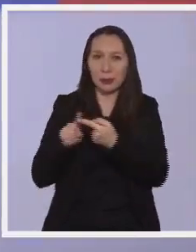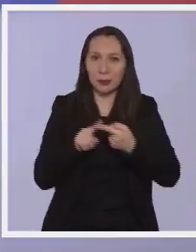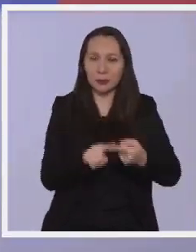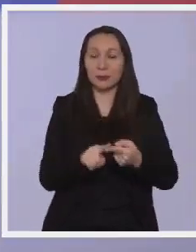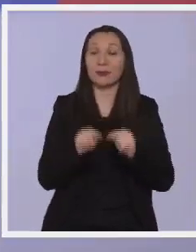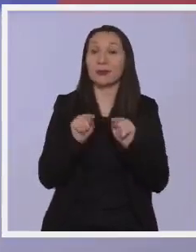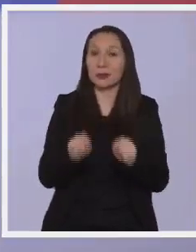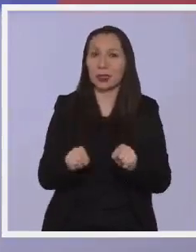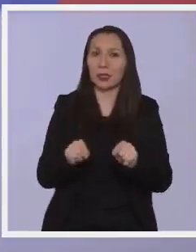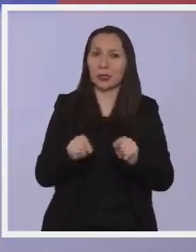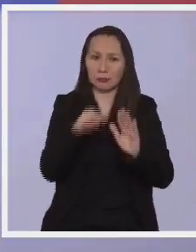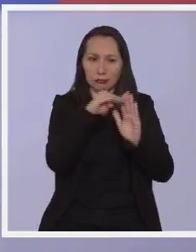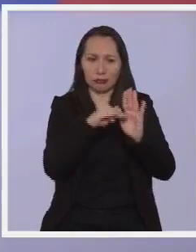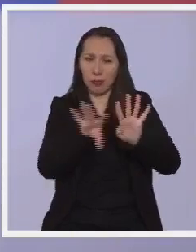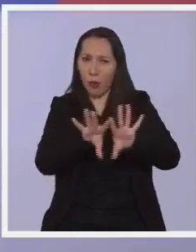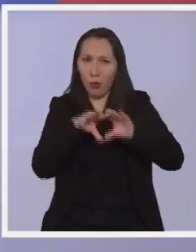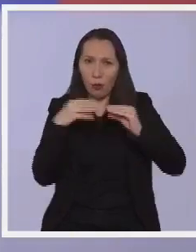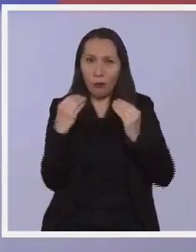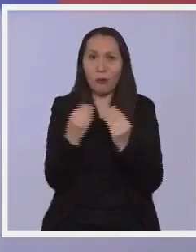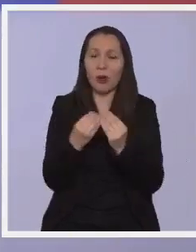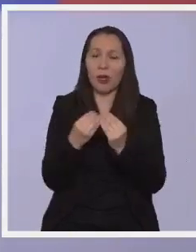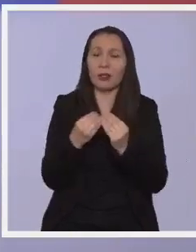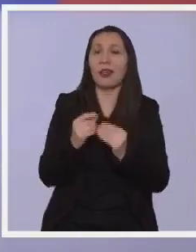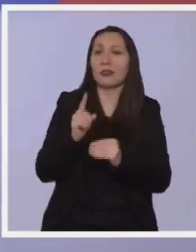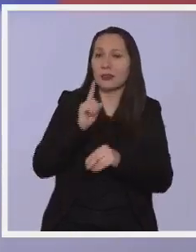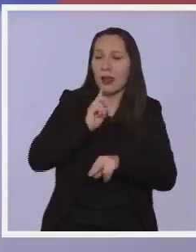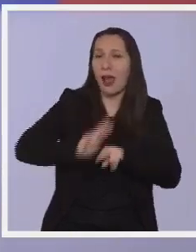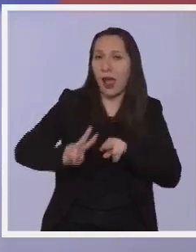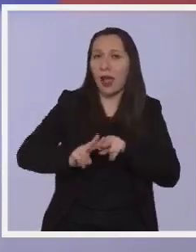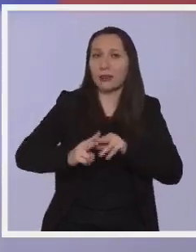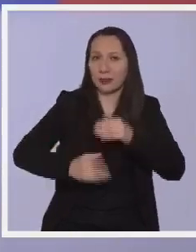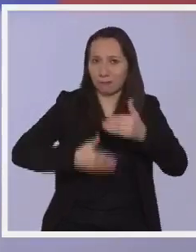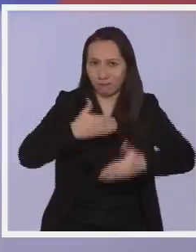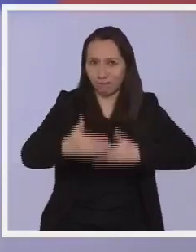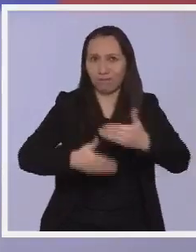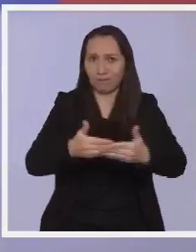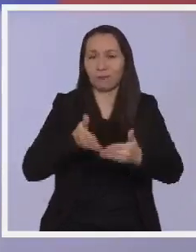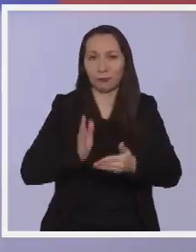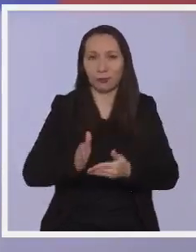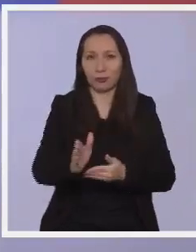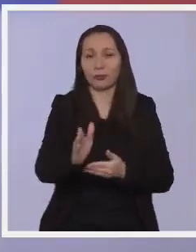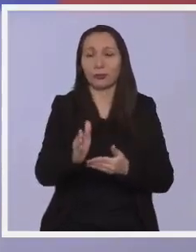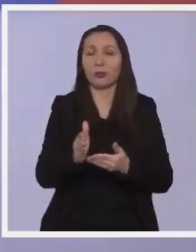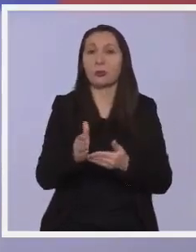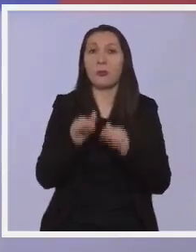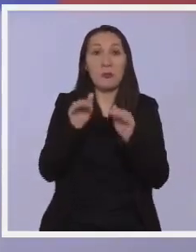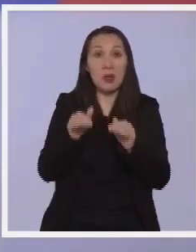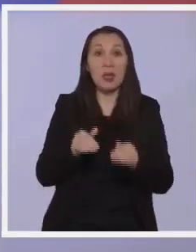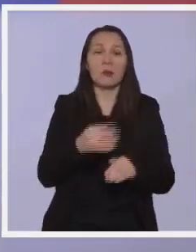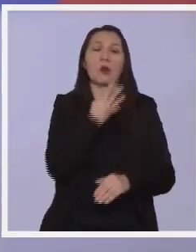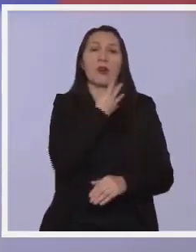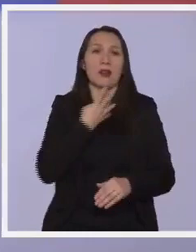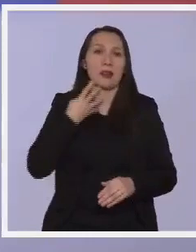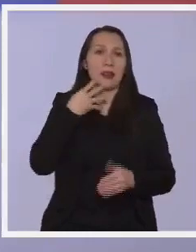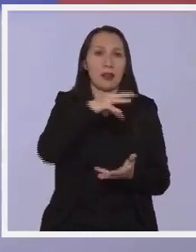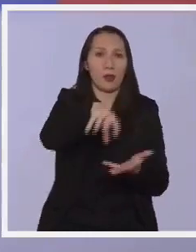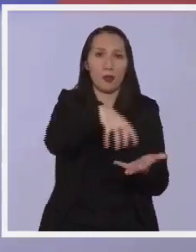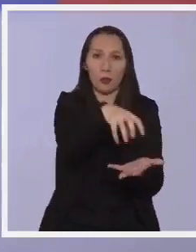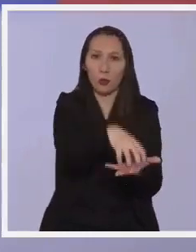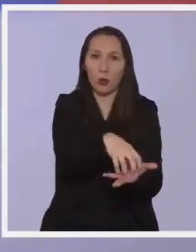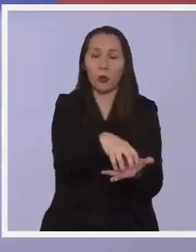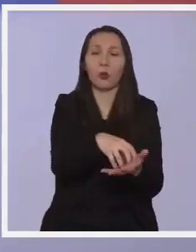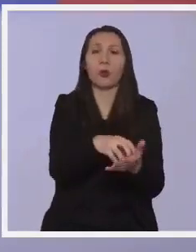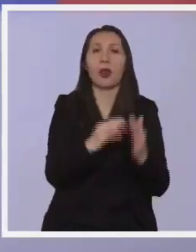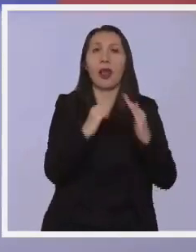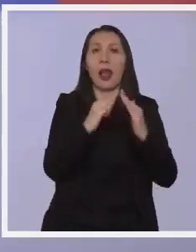Esta es una política integral y la tenemos que hacer y llevar adelante, como lo hacen en Renca con